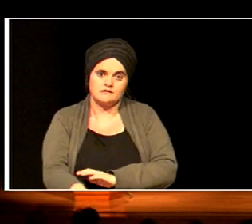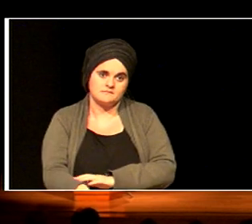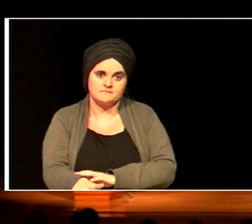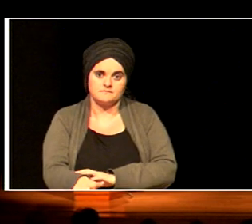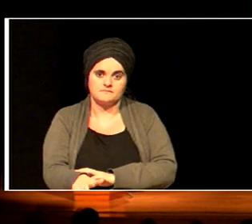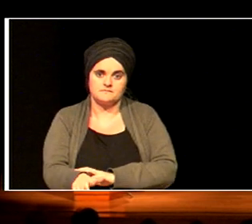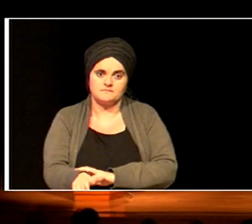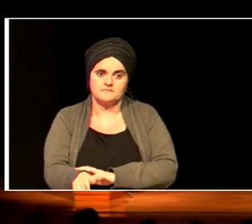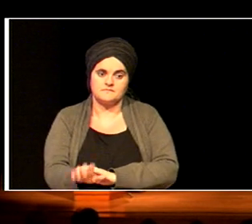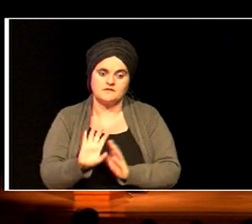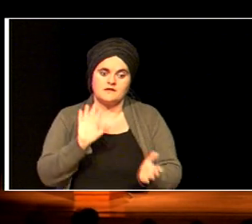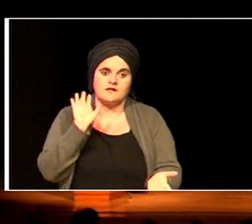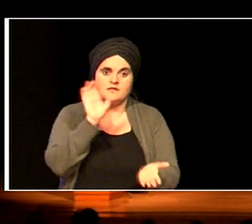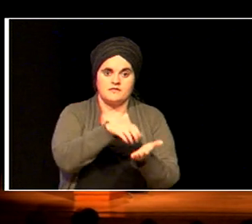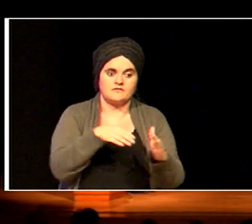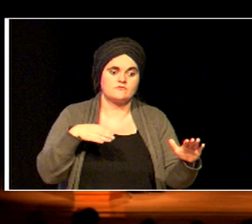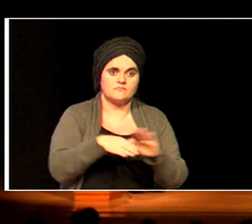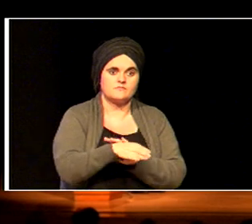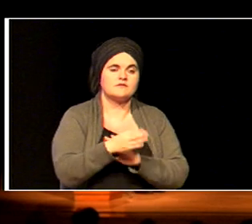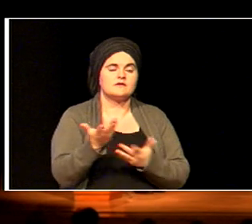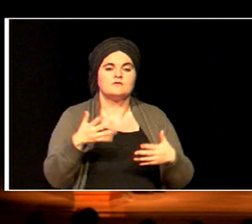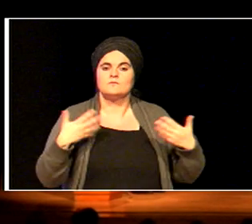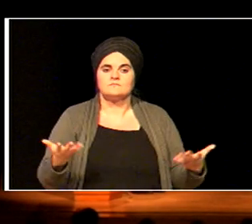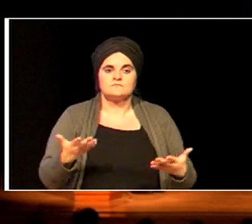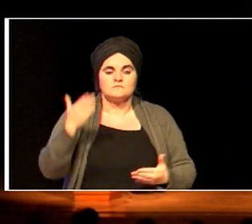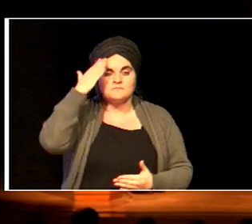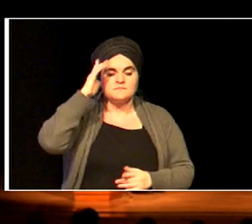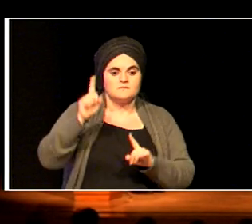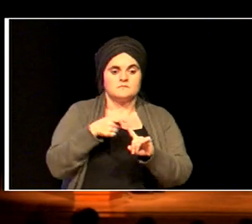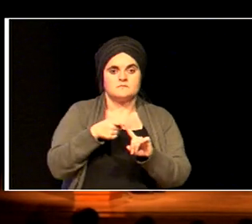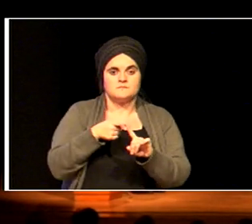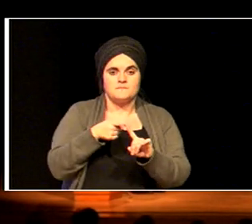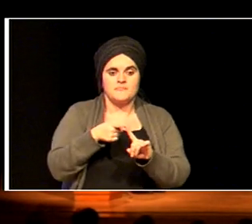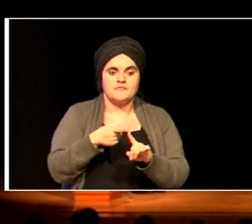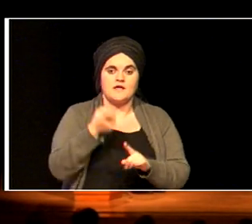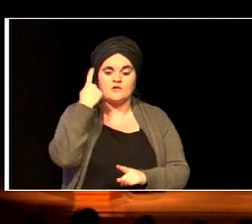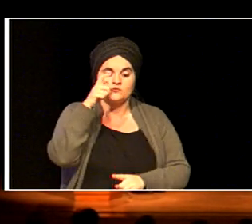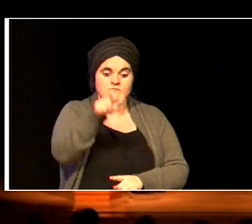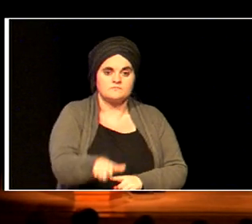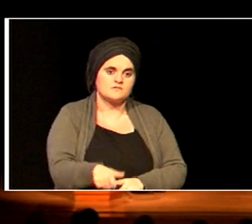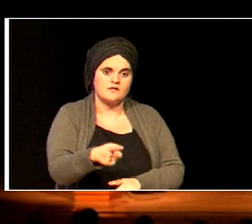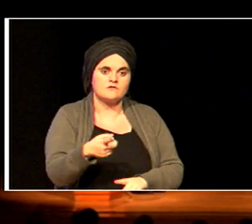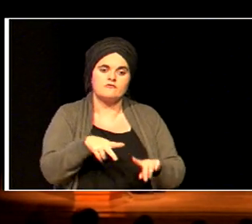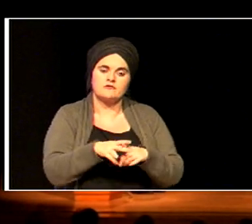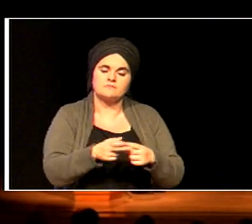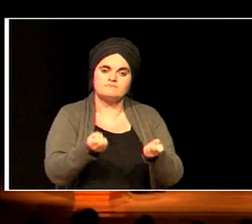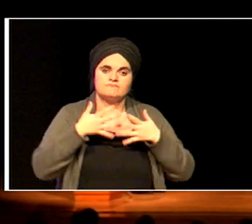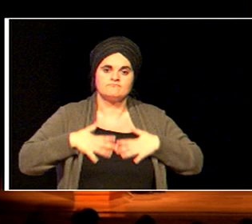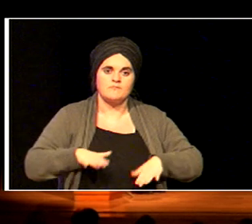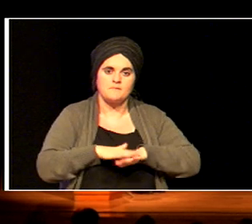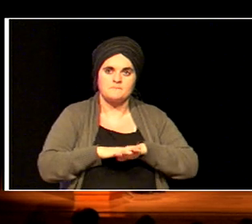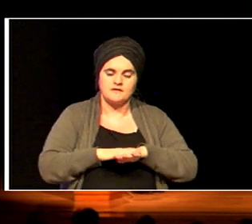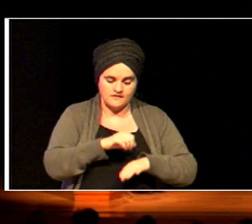centro escolar es principalmente conseguir que este alumno pueda adquirir herramientas de regulación para